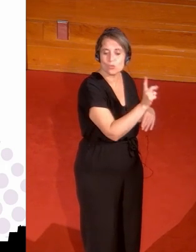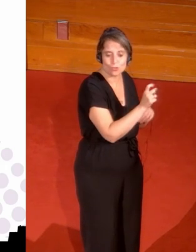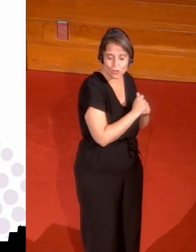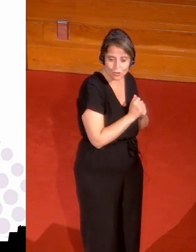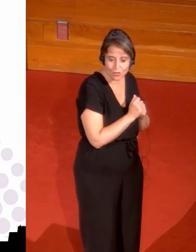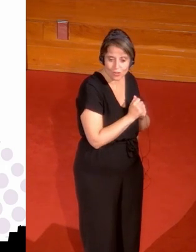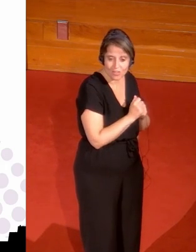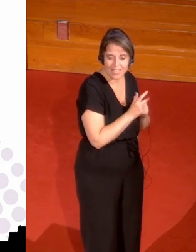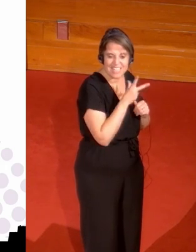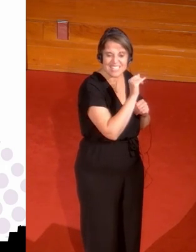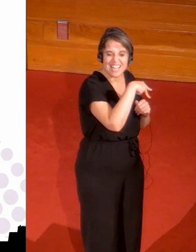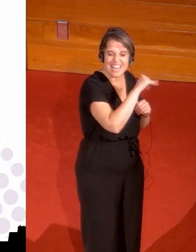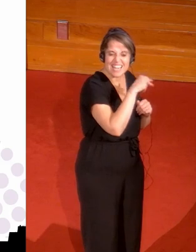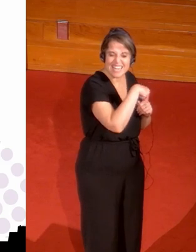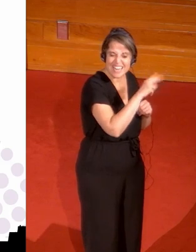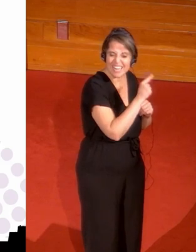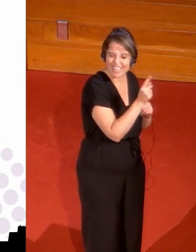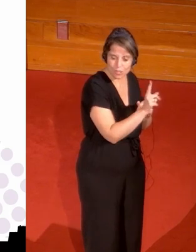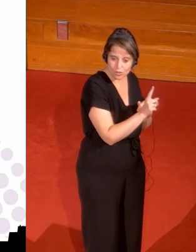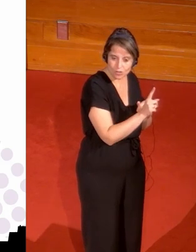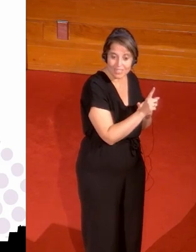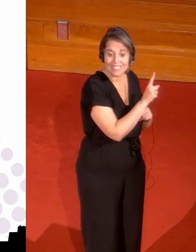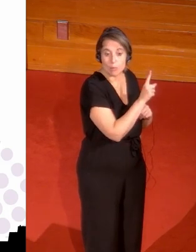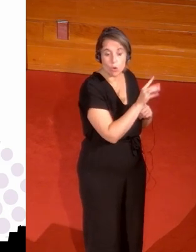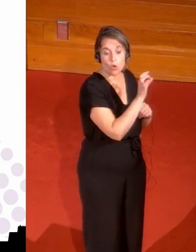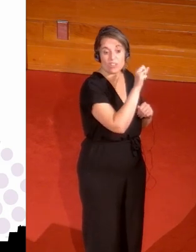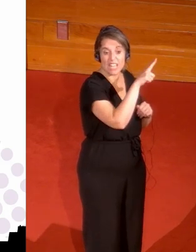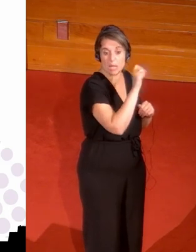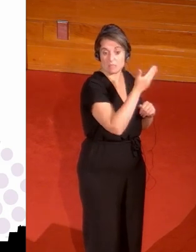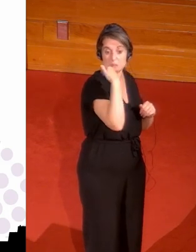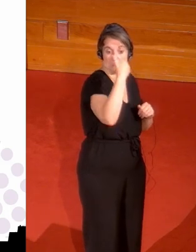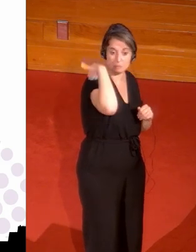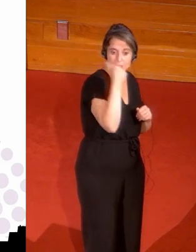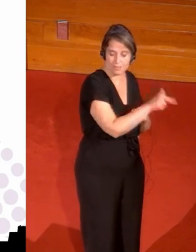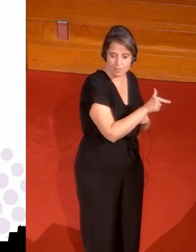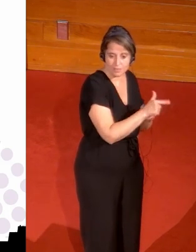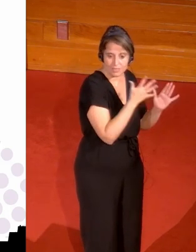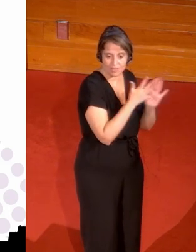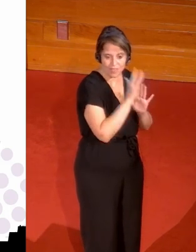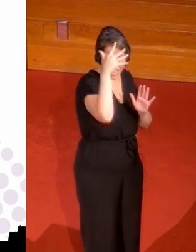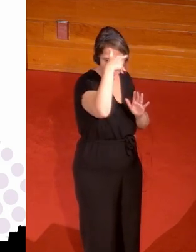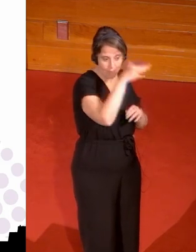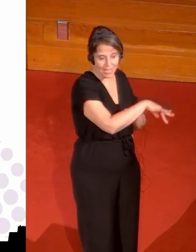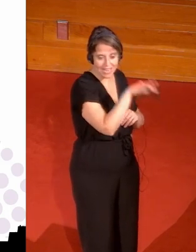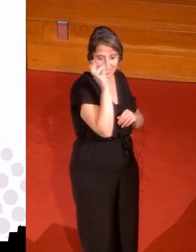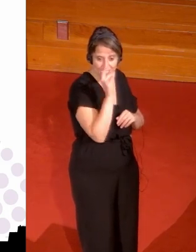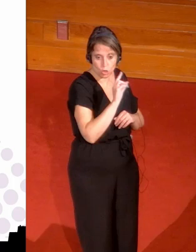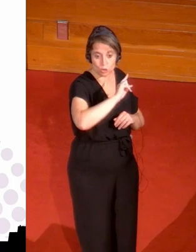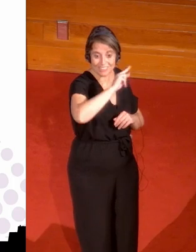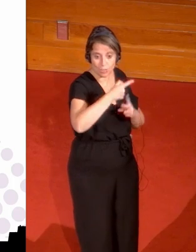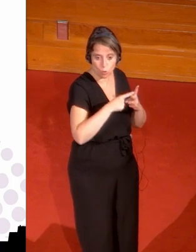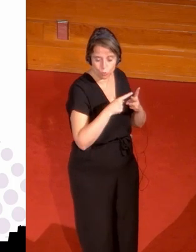no estaba Dick chiny no estaba ni siquiera Mike pence que fue el que Trump eligió para que fuera su